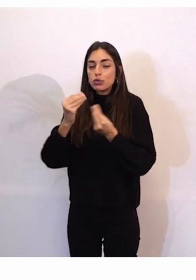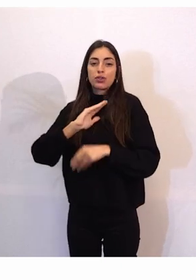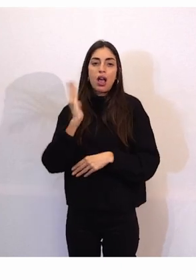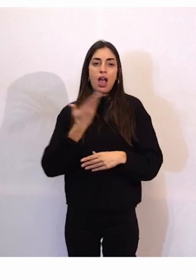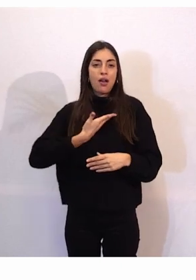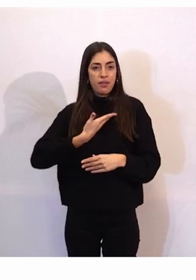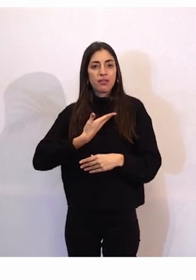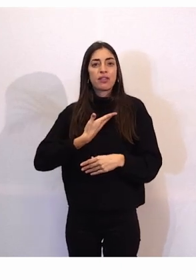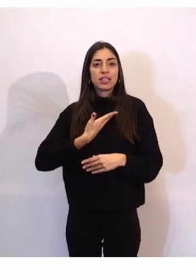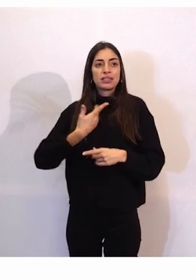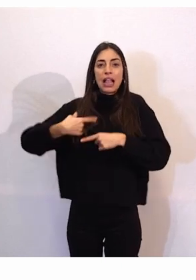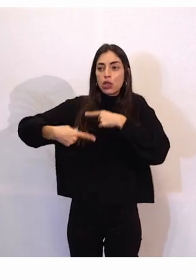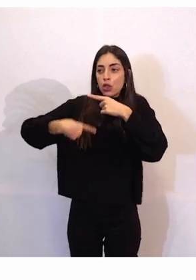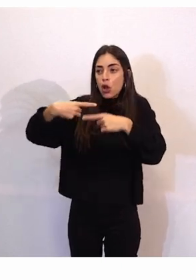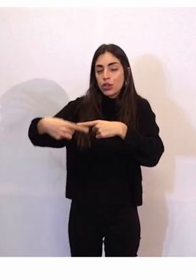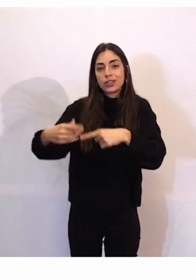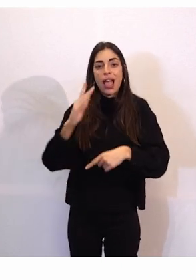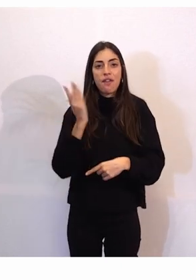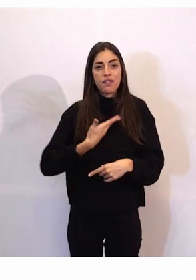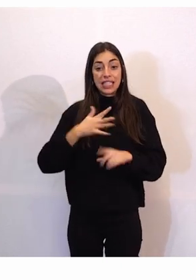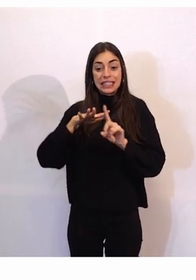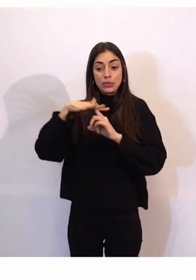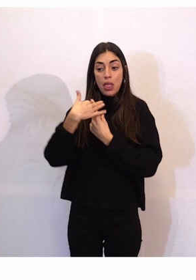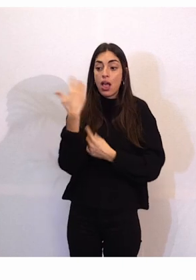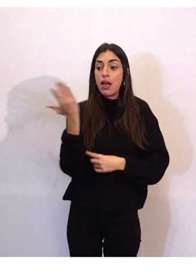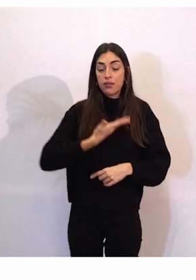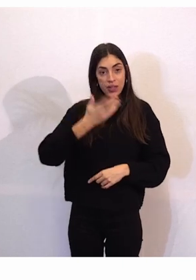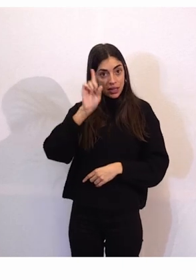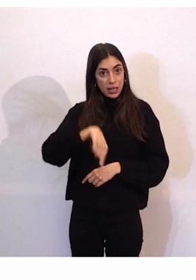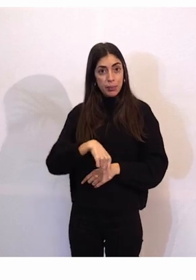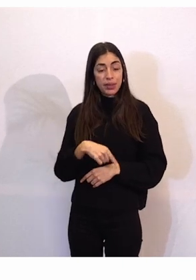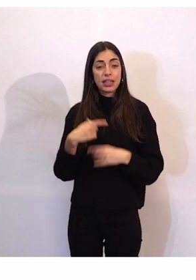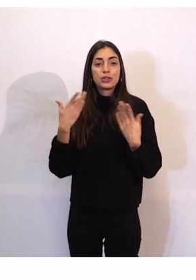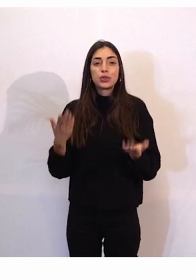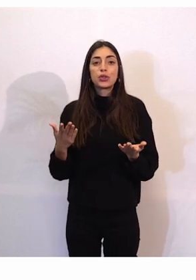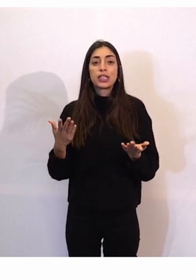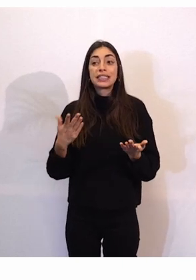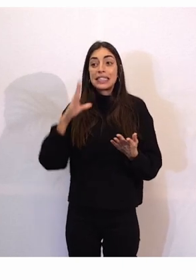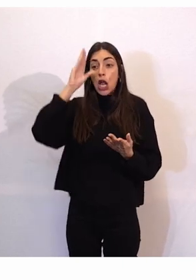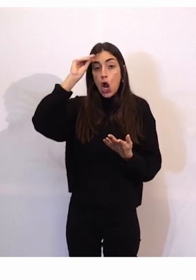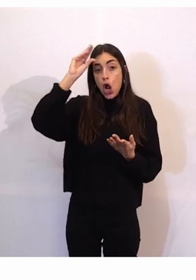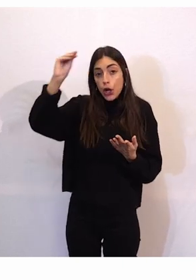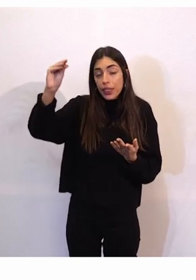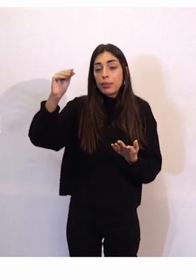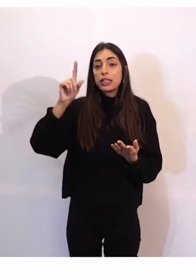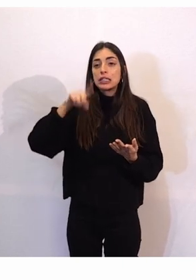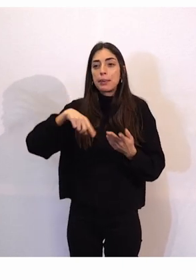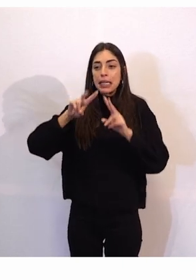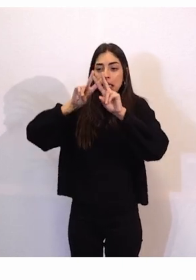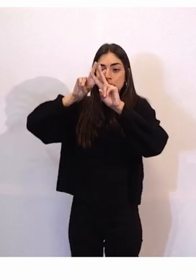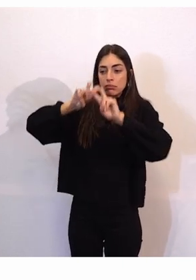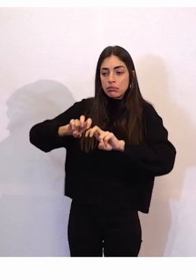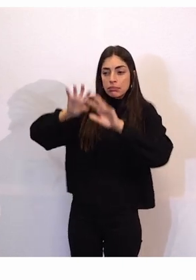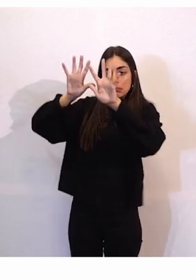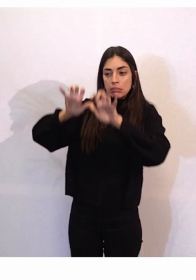días, muchísimas situaciones que vivimos. Entonces, todo ese conocimiento, esa indagación, tiene que hacerla